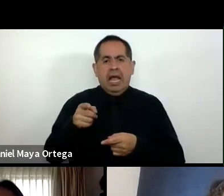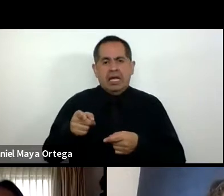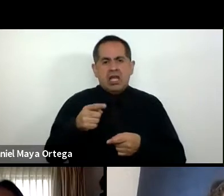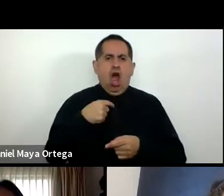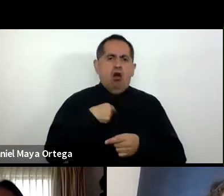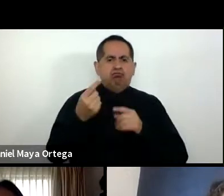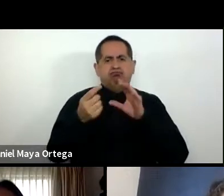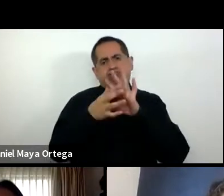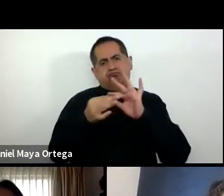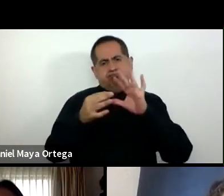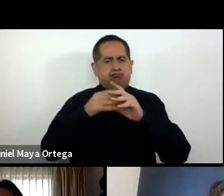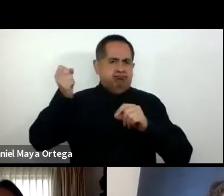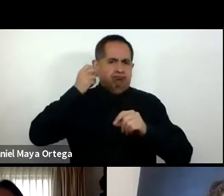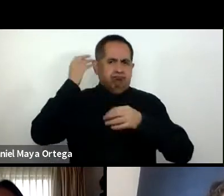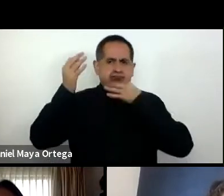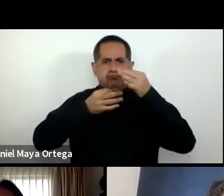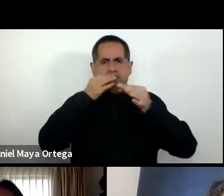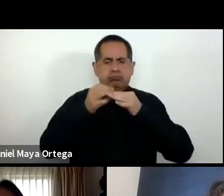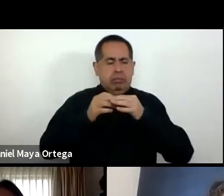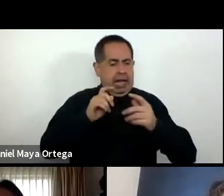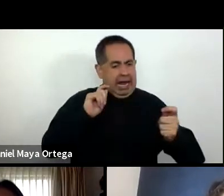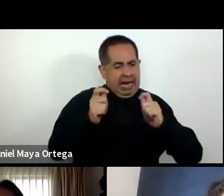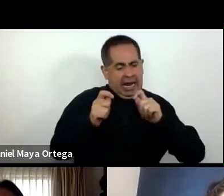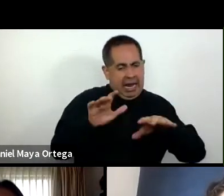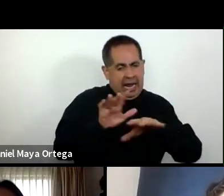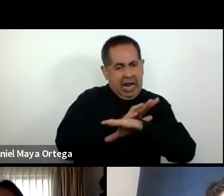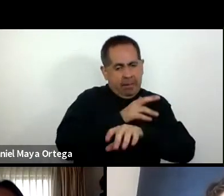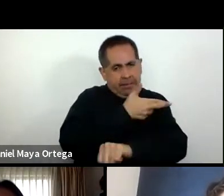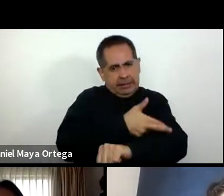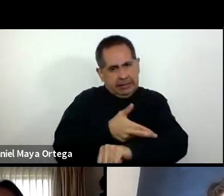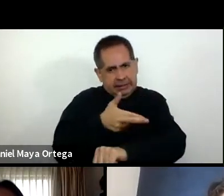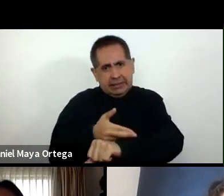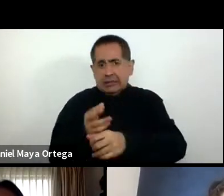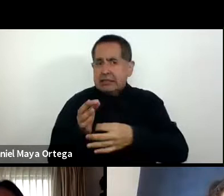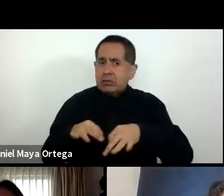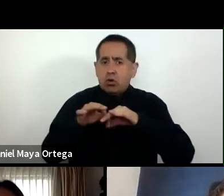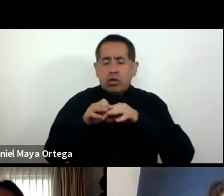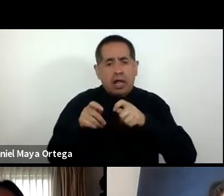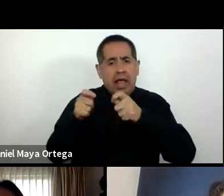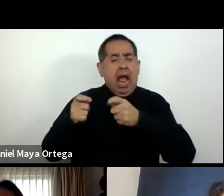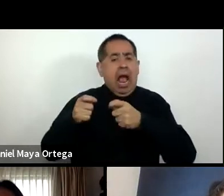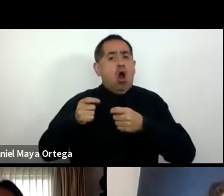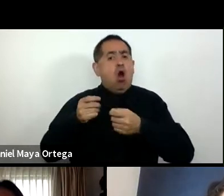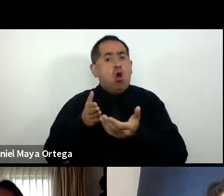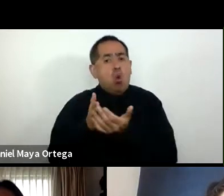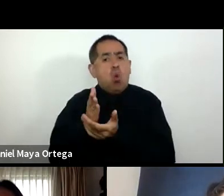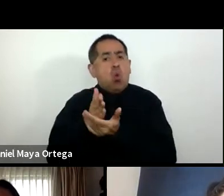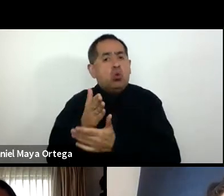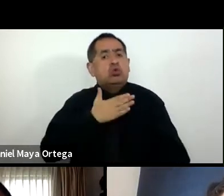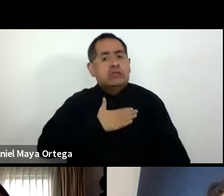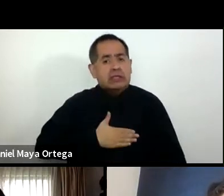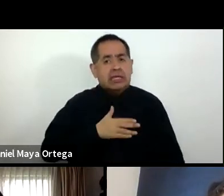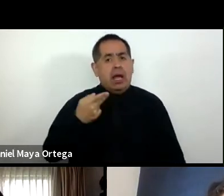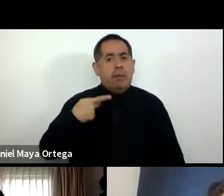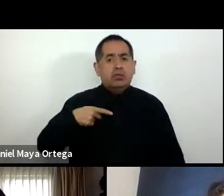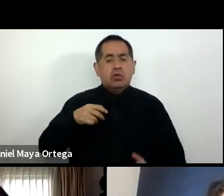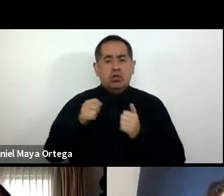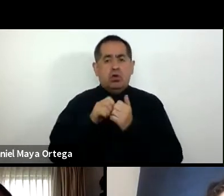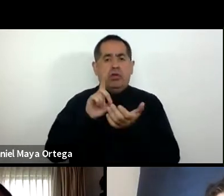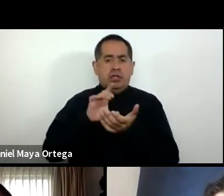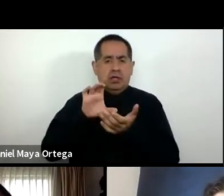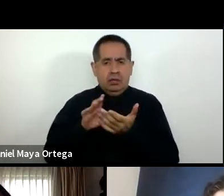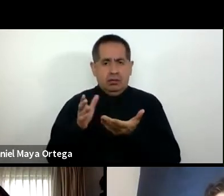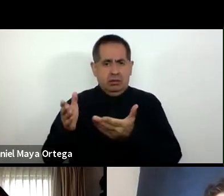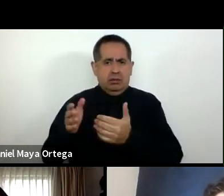va a dar la ponencia, ajustes de procedimiento, garantizar el acceso a la justicia de las personas con